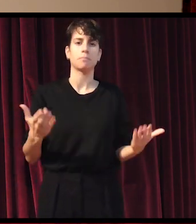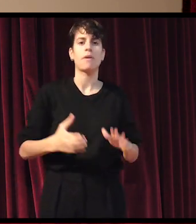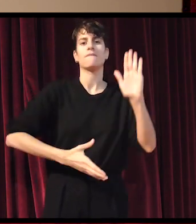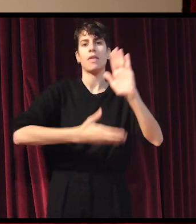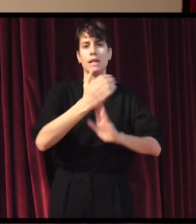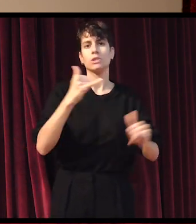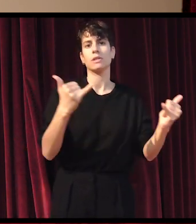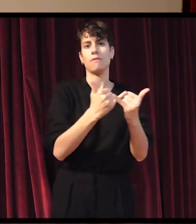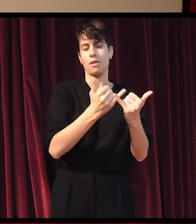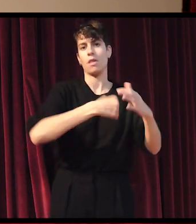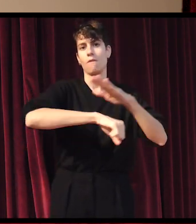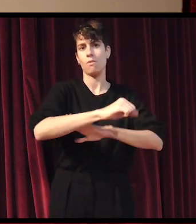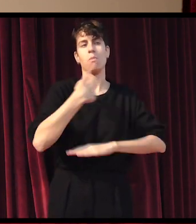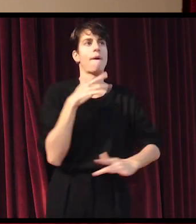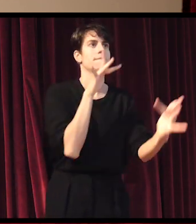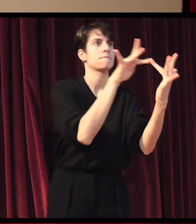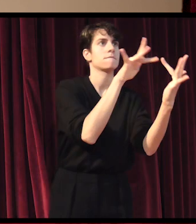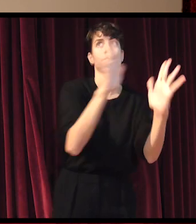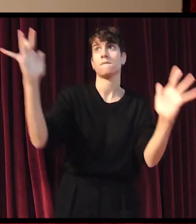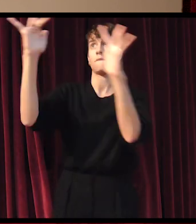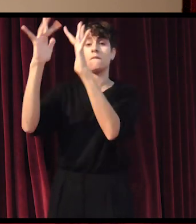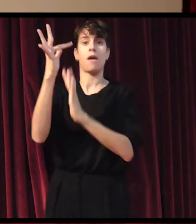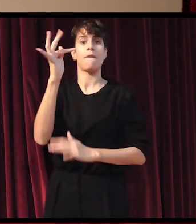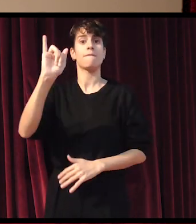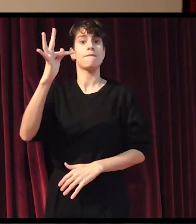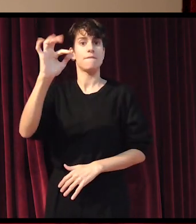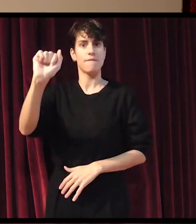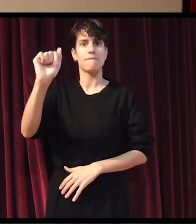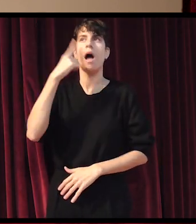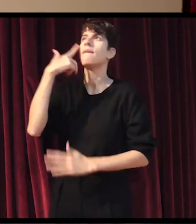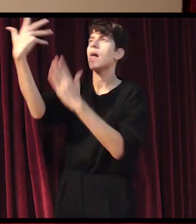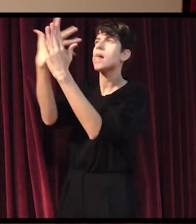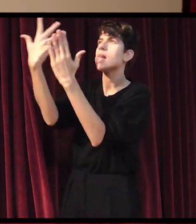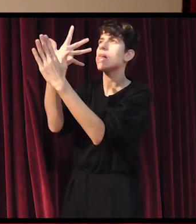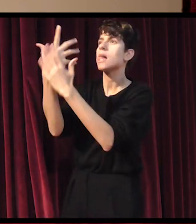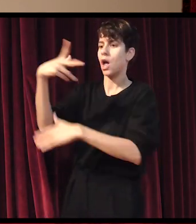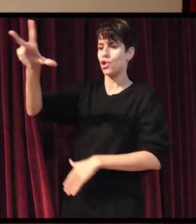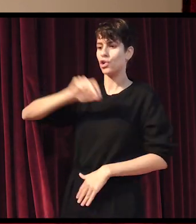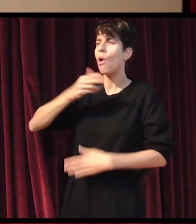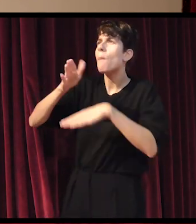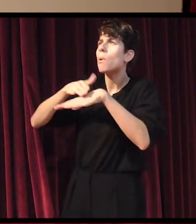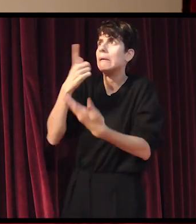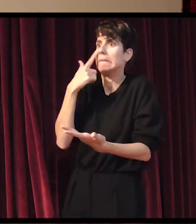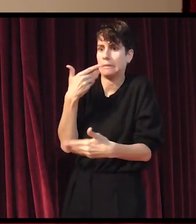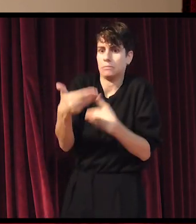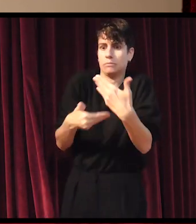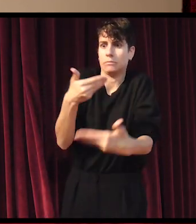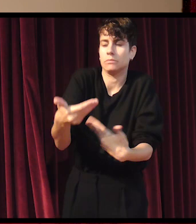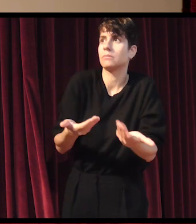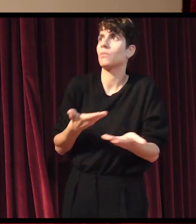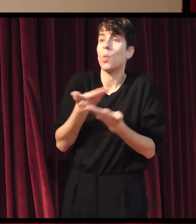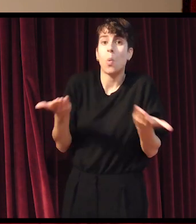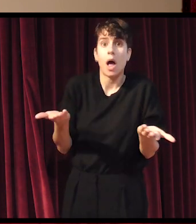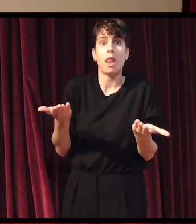Fútbol a ponernos en contacto con la FIFA solicitando los fundamentos íntegros del rechazo y poder valorar qué pasos o acciones a seguir y poder